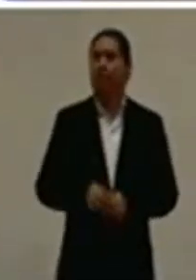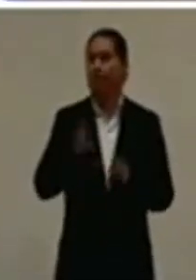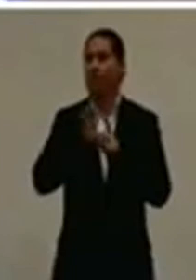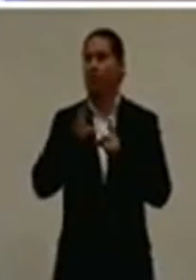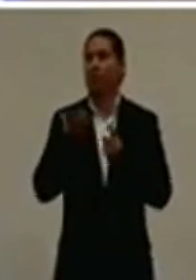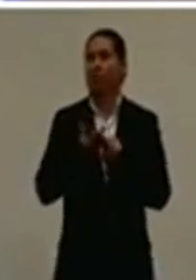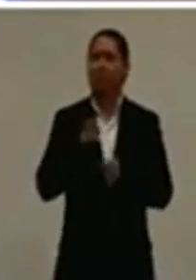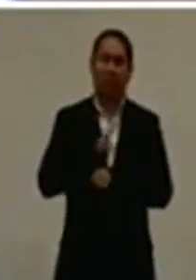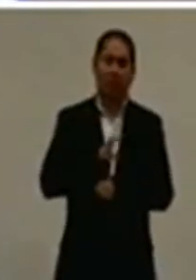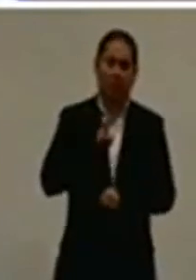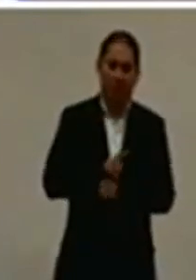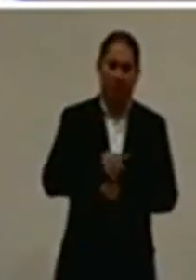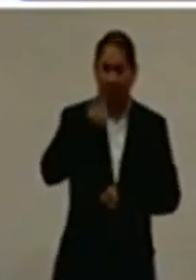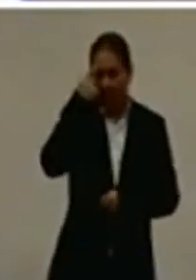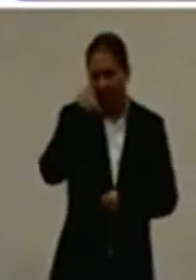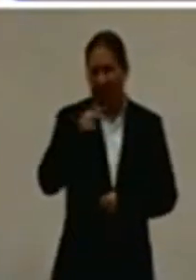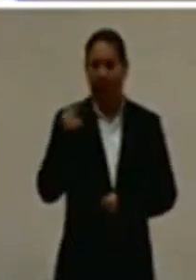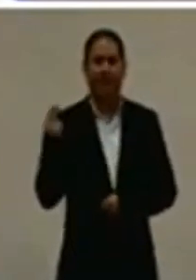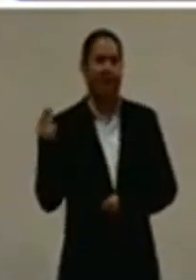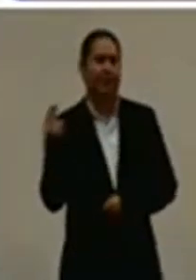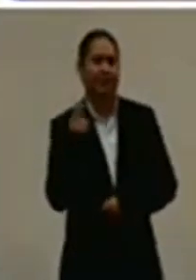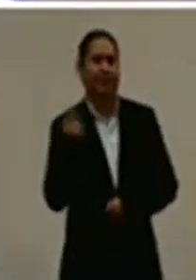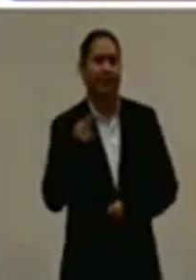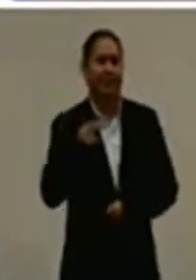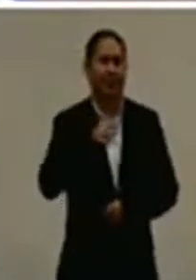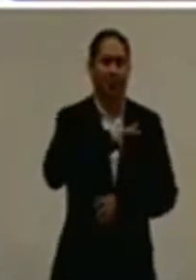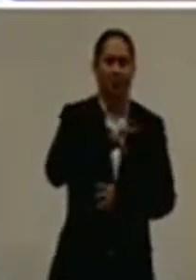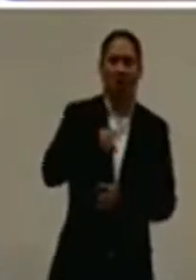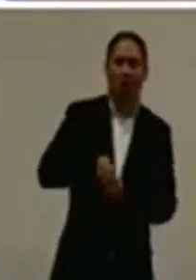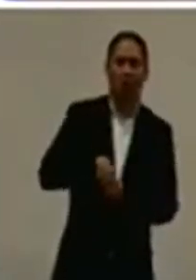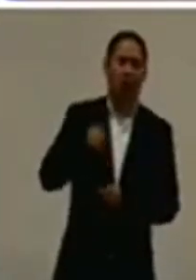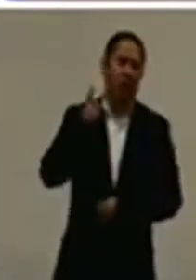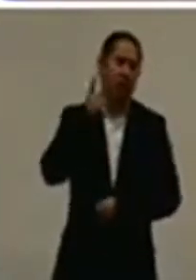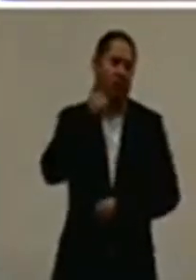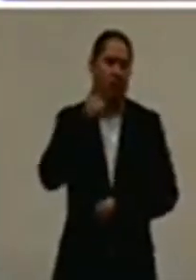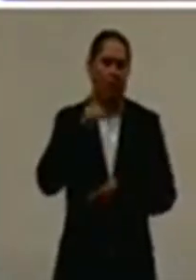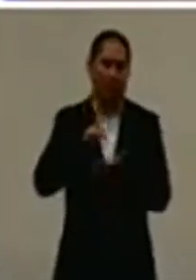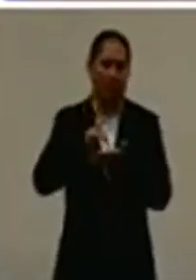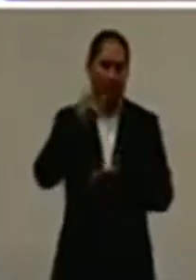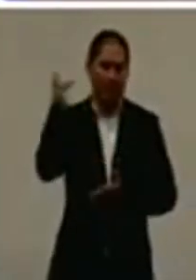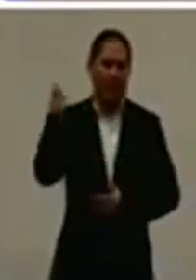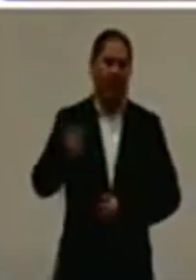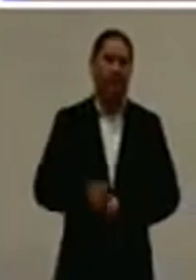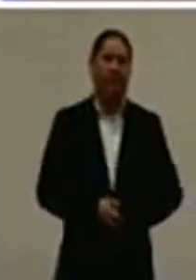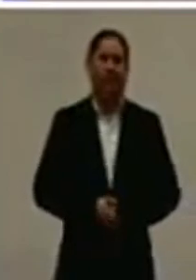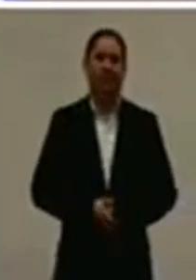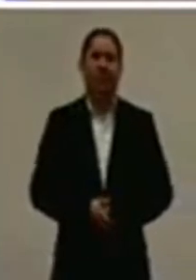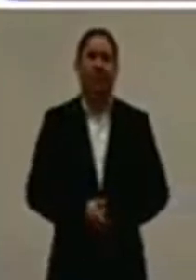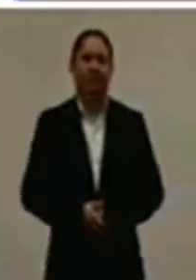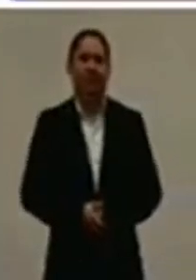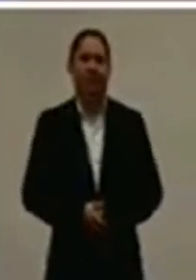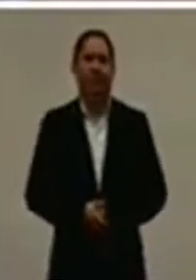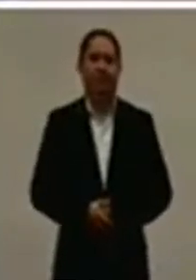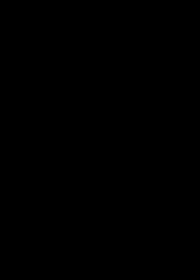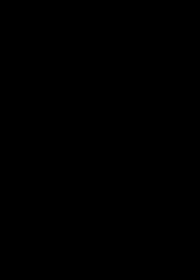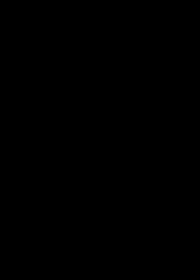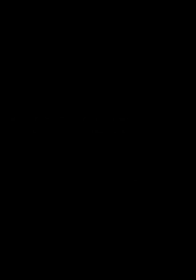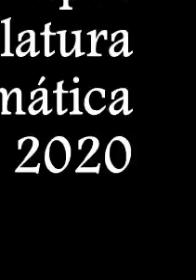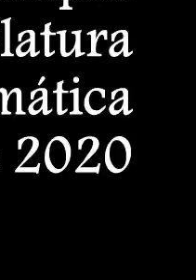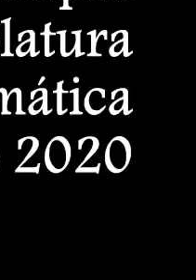planteo para lo que necesiten todas compañeras y compañeros es todo y presidente muchísimas gracias muchas